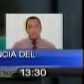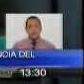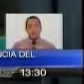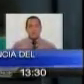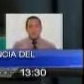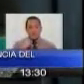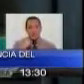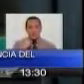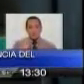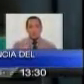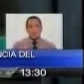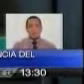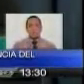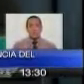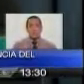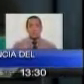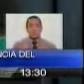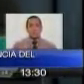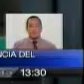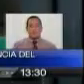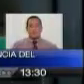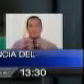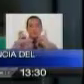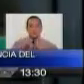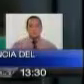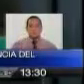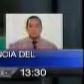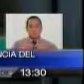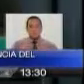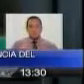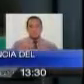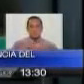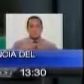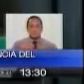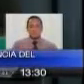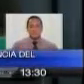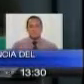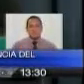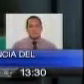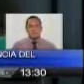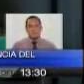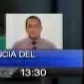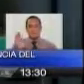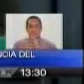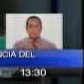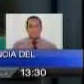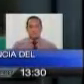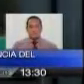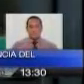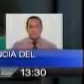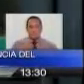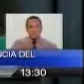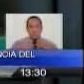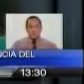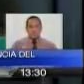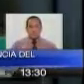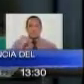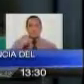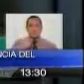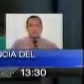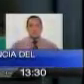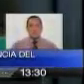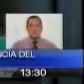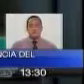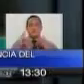y rigurosa de tratar un tema de tal trascendencia. El ministro de Justicia y Derechos Humanos,